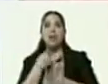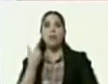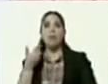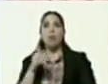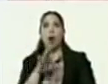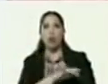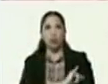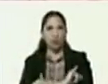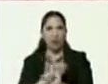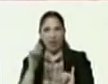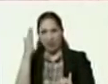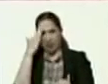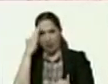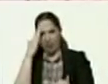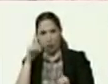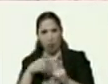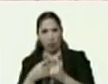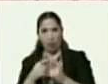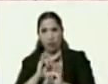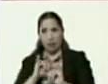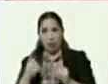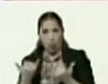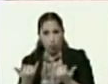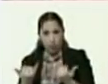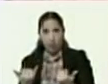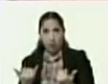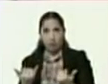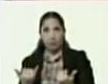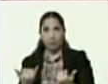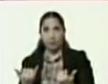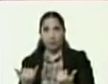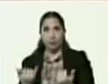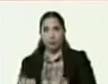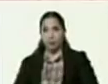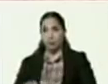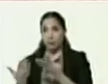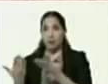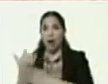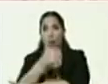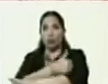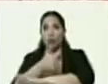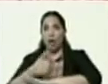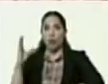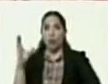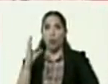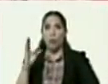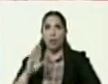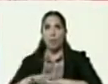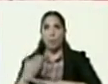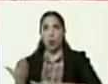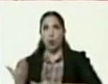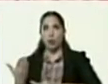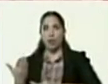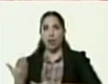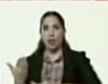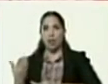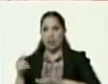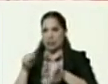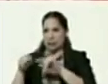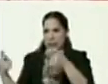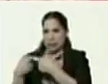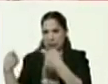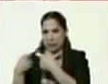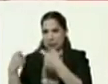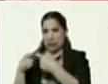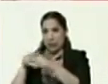documentados y están, en este momento, se entregaron a las autoridades colombianas porque por rencillas internas de